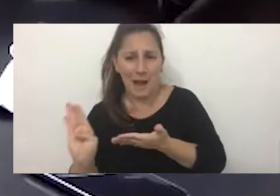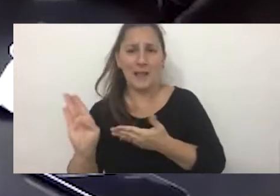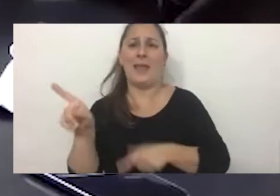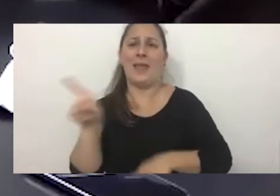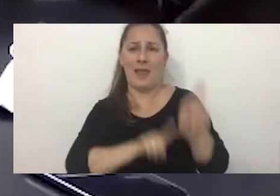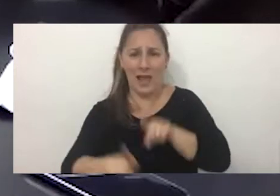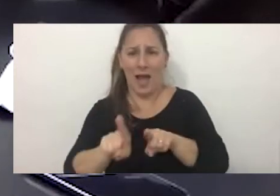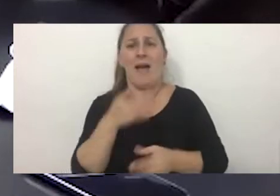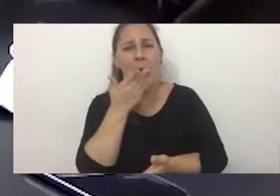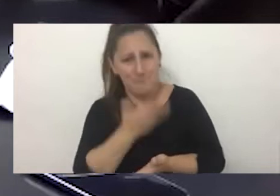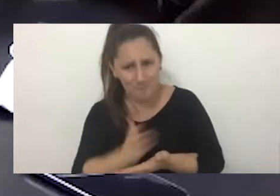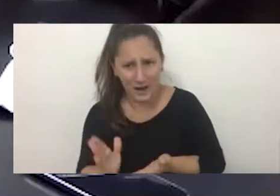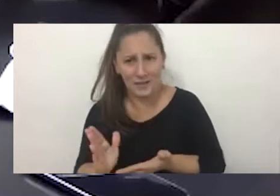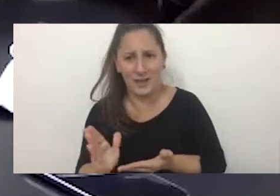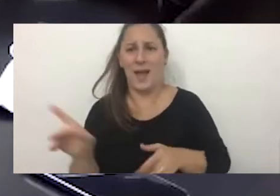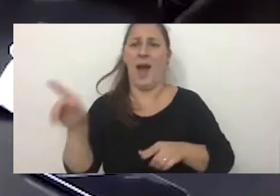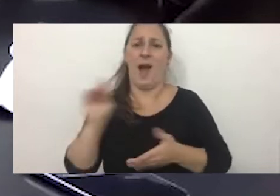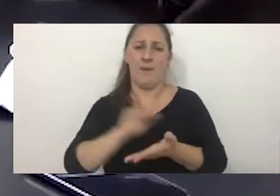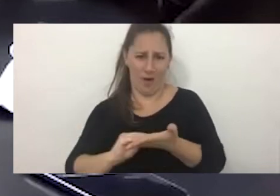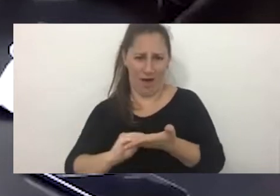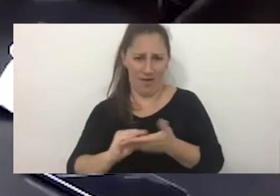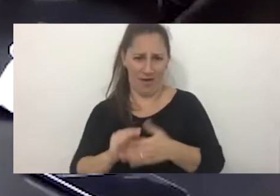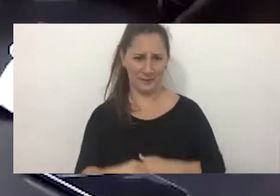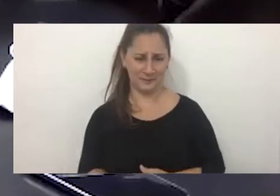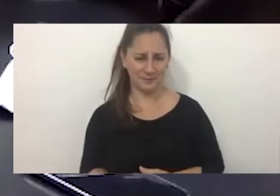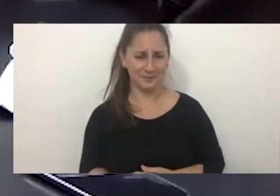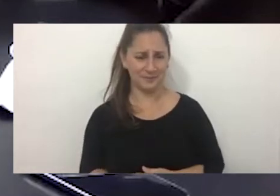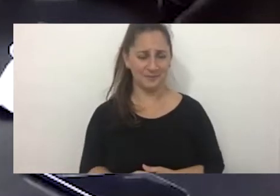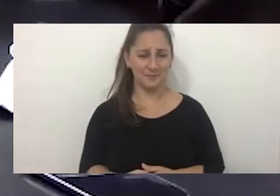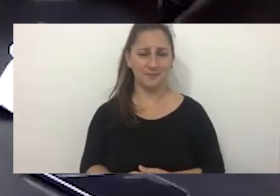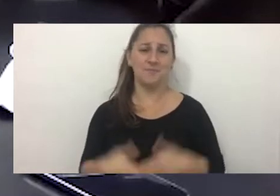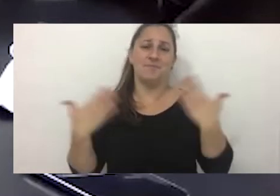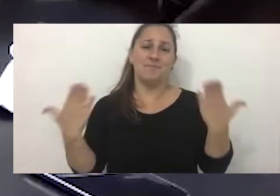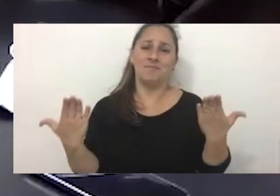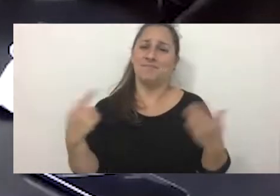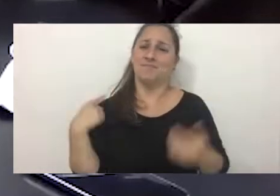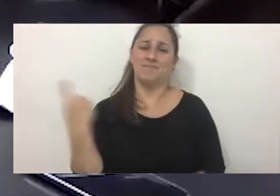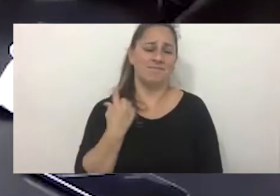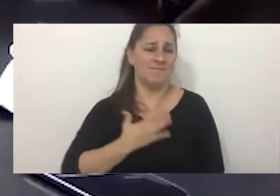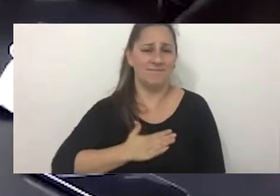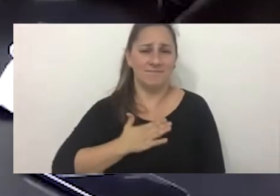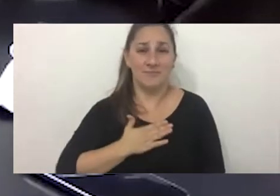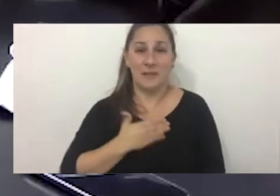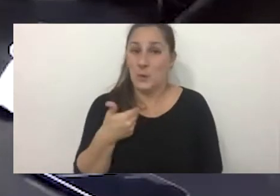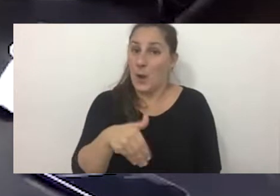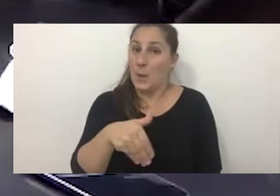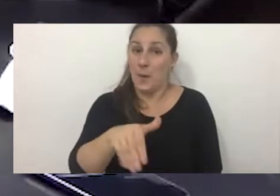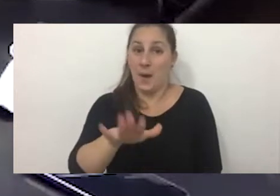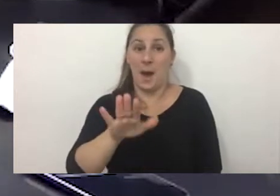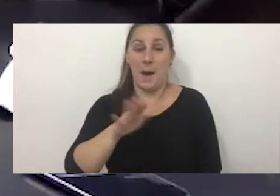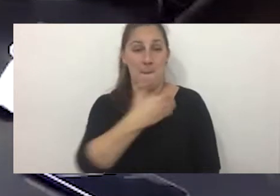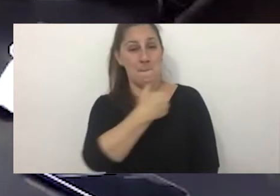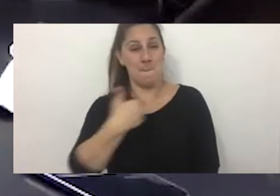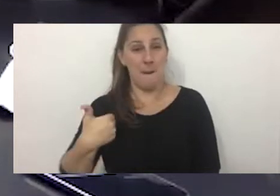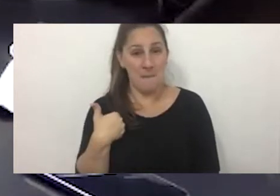yoga, es acompañante en fertilidad consciente en Nidra Mater,